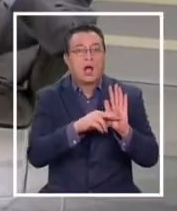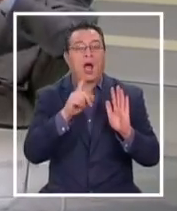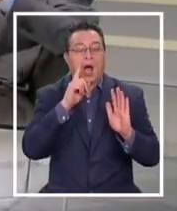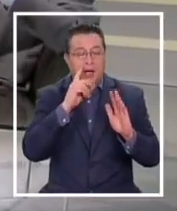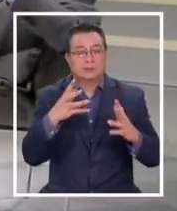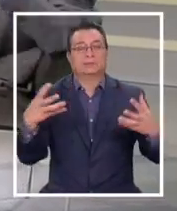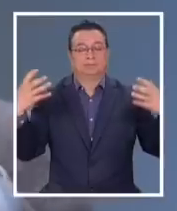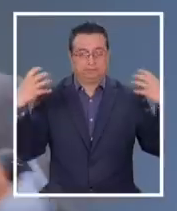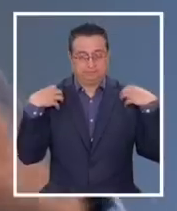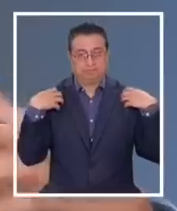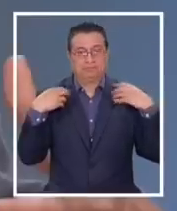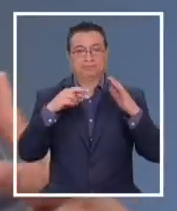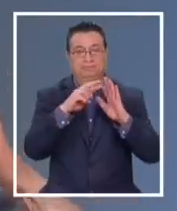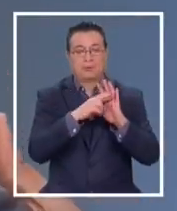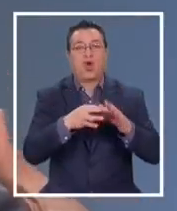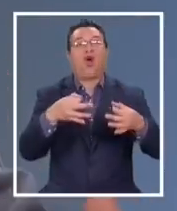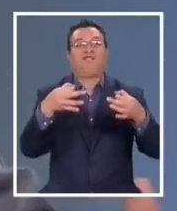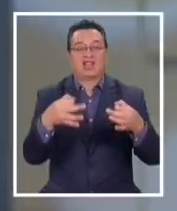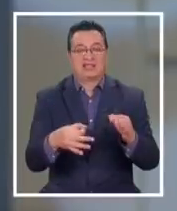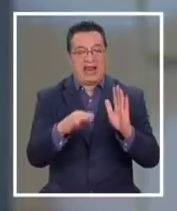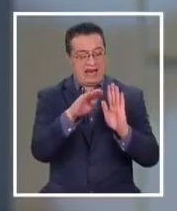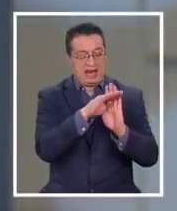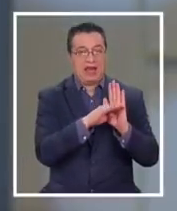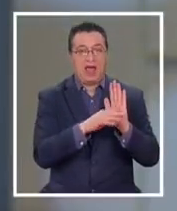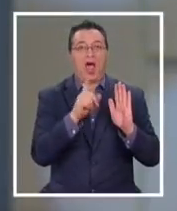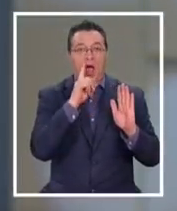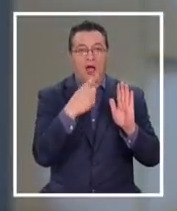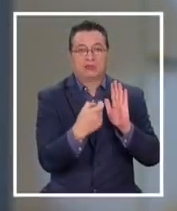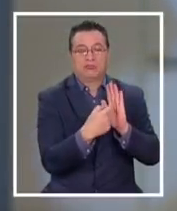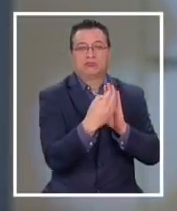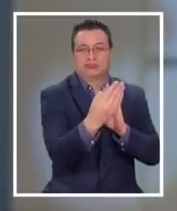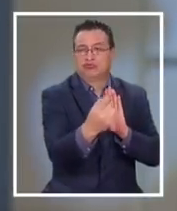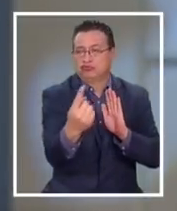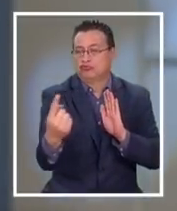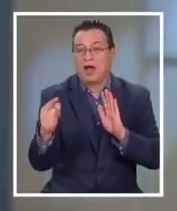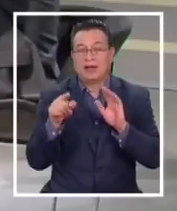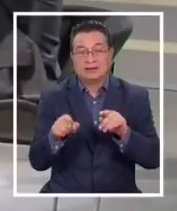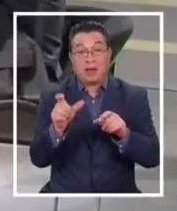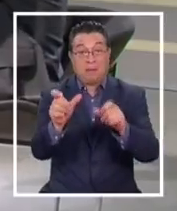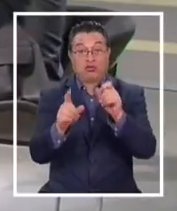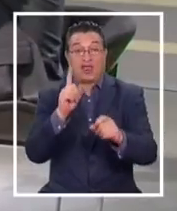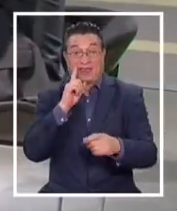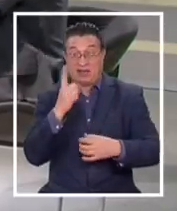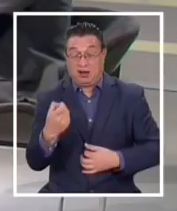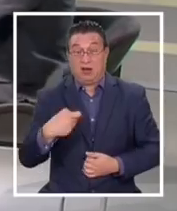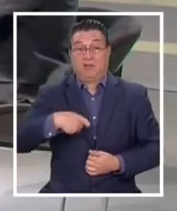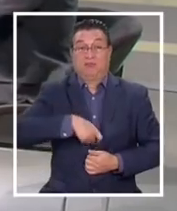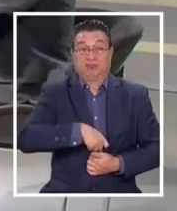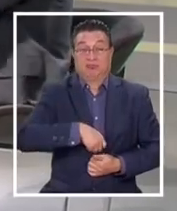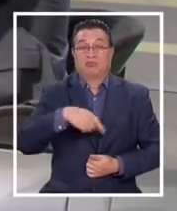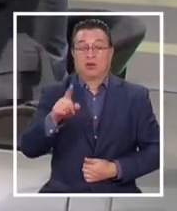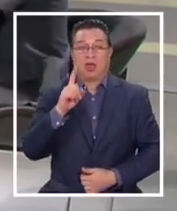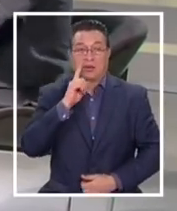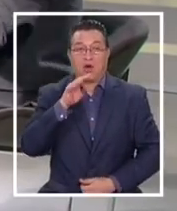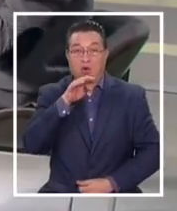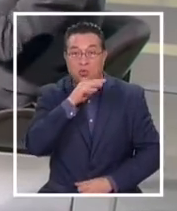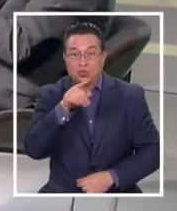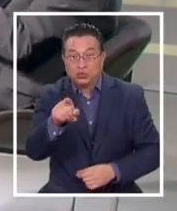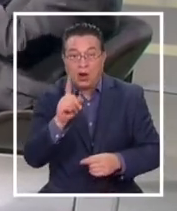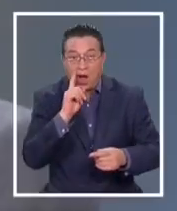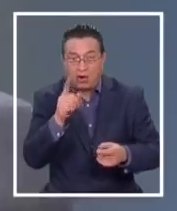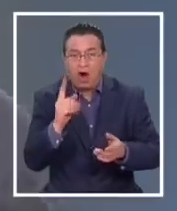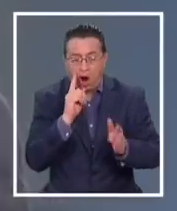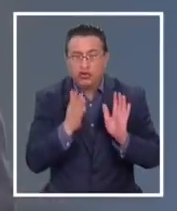tenencia responsable u oficial, legal de armas, da la impresión de que esas personas que deben usar armas, ustedes tienen los